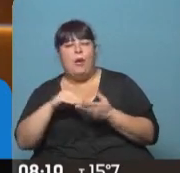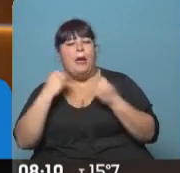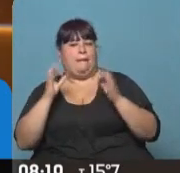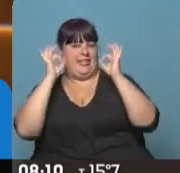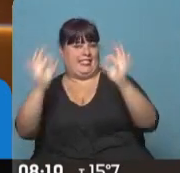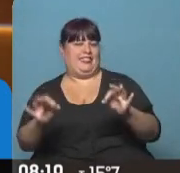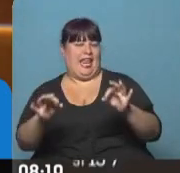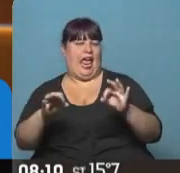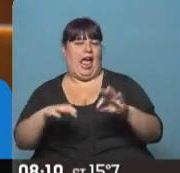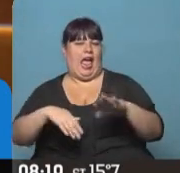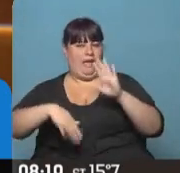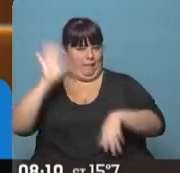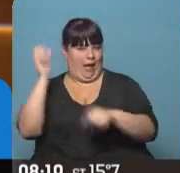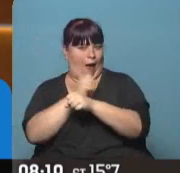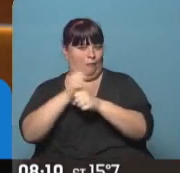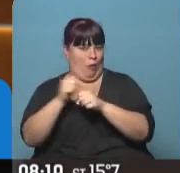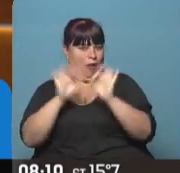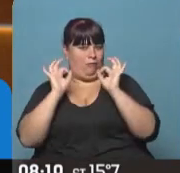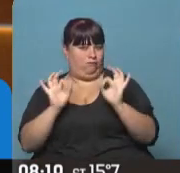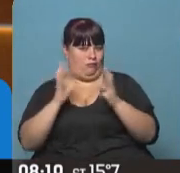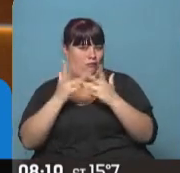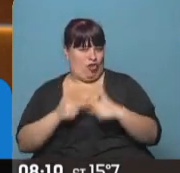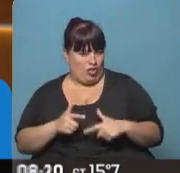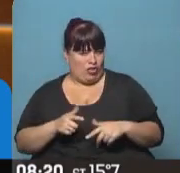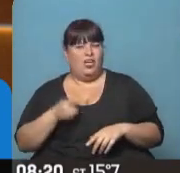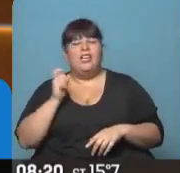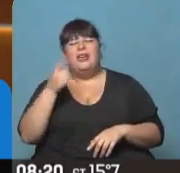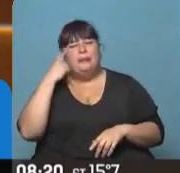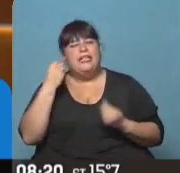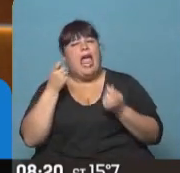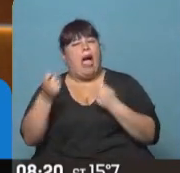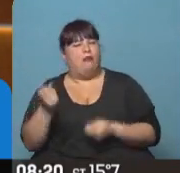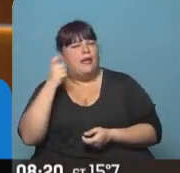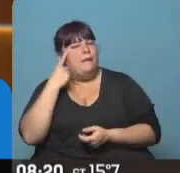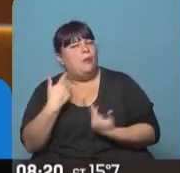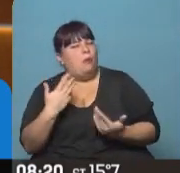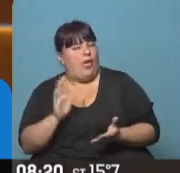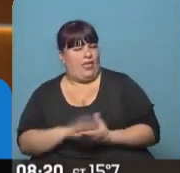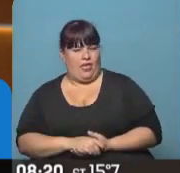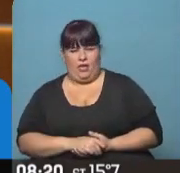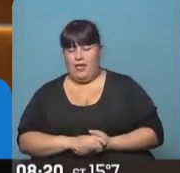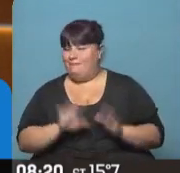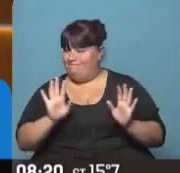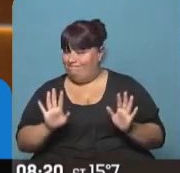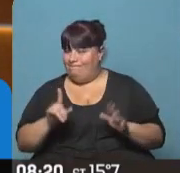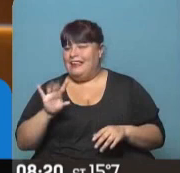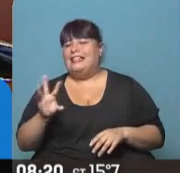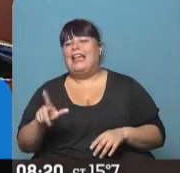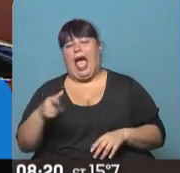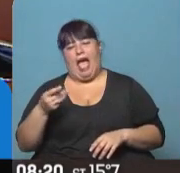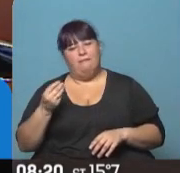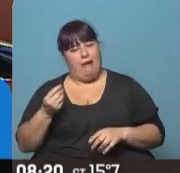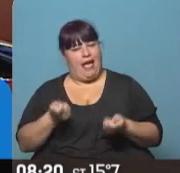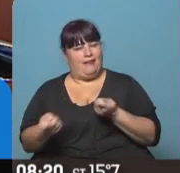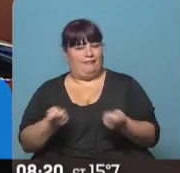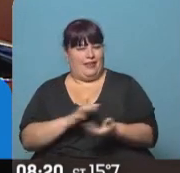tener, la aprobación, el número para aprobar un proyecto. ¿Quién imagina que le puede llegar a facilitar el número? No, mira, la trampa acá está en